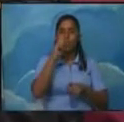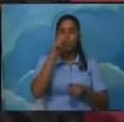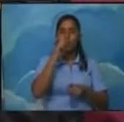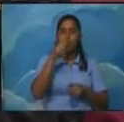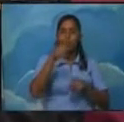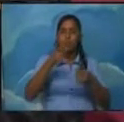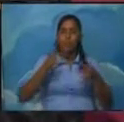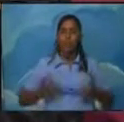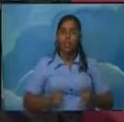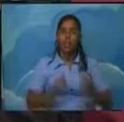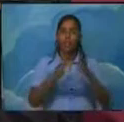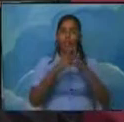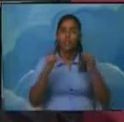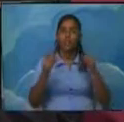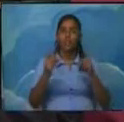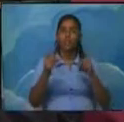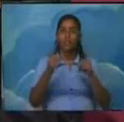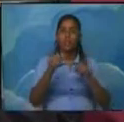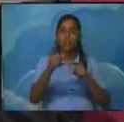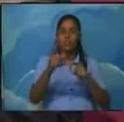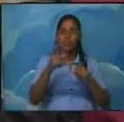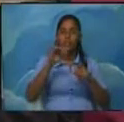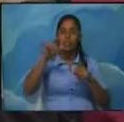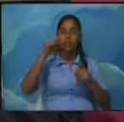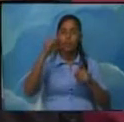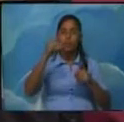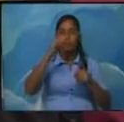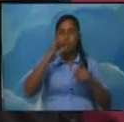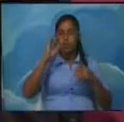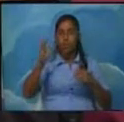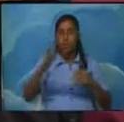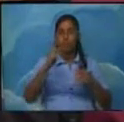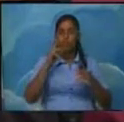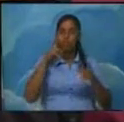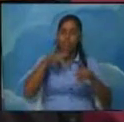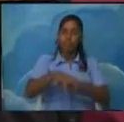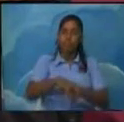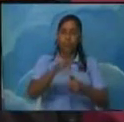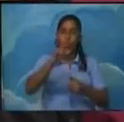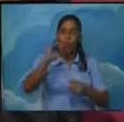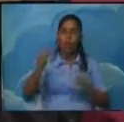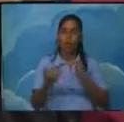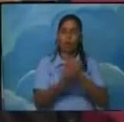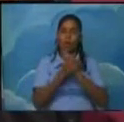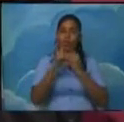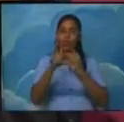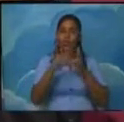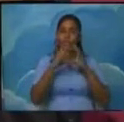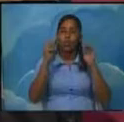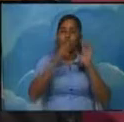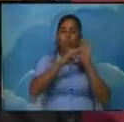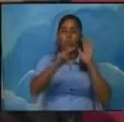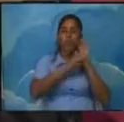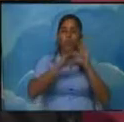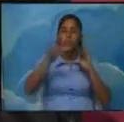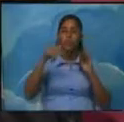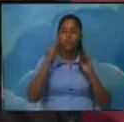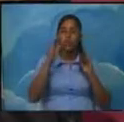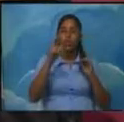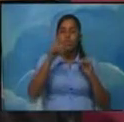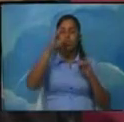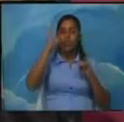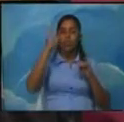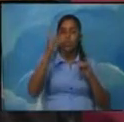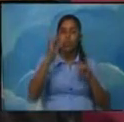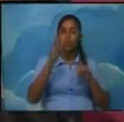hijo así Jehová tu Dios te castiga guardarás Pues los mandamientos de Jehová tu Dios